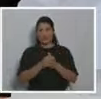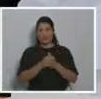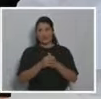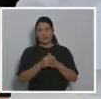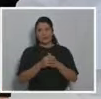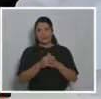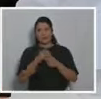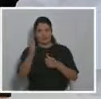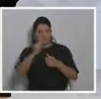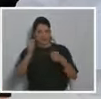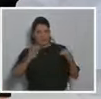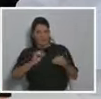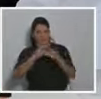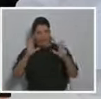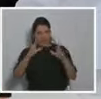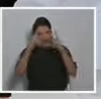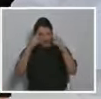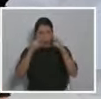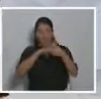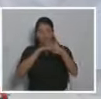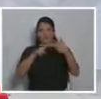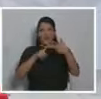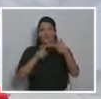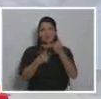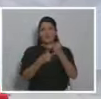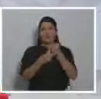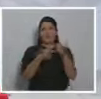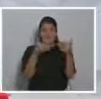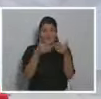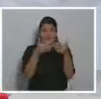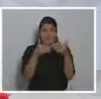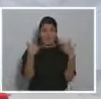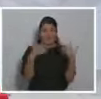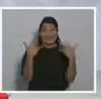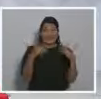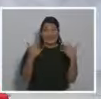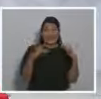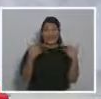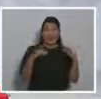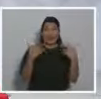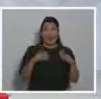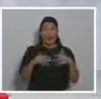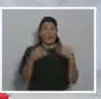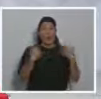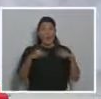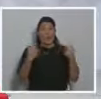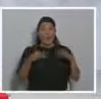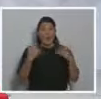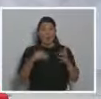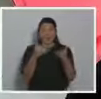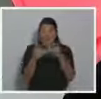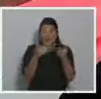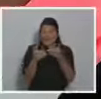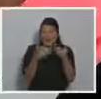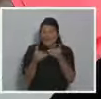no, así las va a dar, así las va a dar. Vamos y ahí a ver. Se va acercando, vea. ¡Ay, ay, ay! ¡Ay, ay, ay, ay, ay!